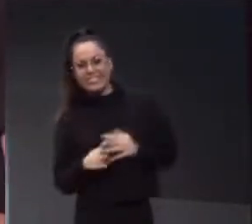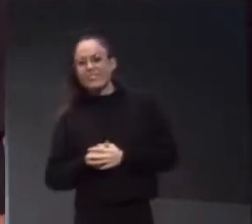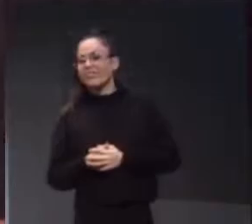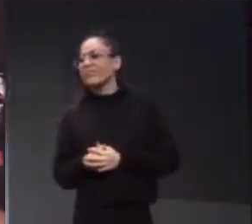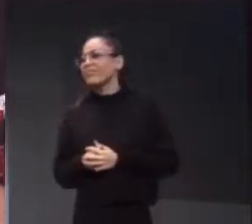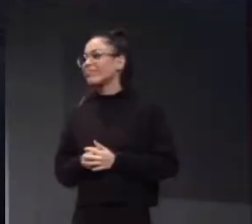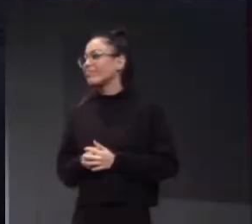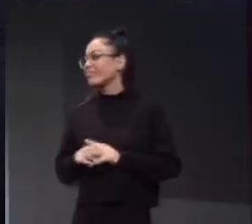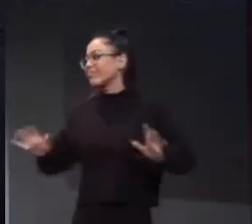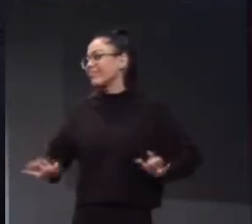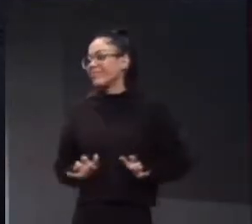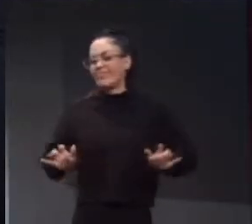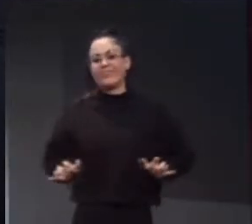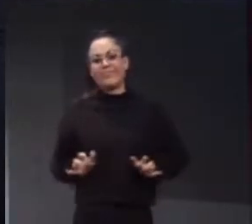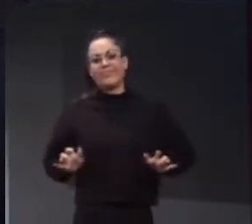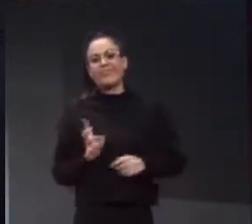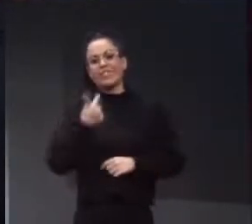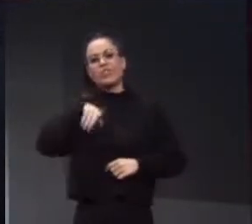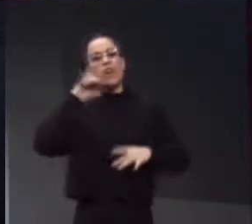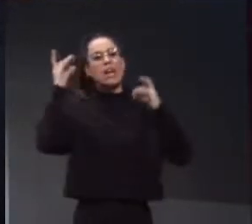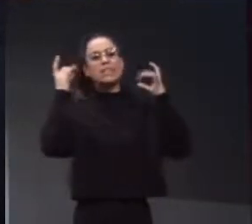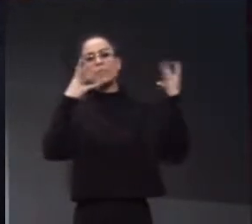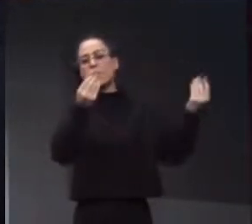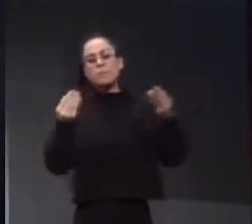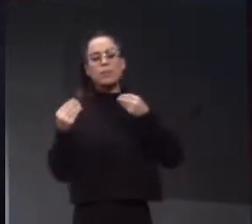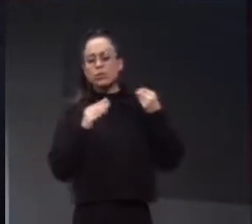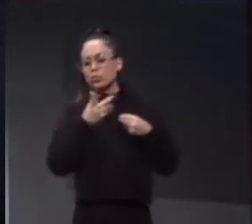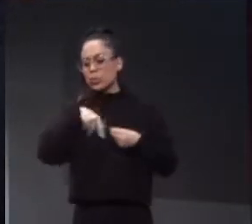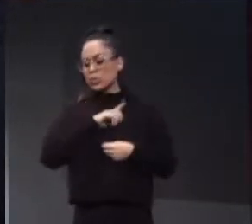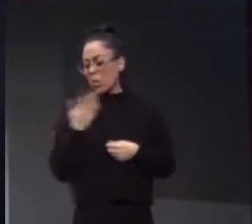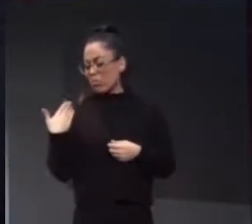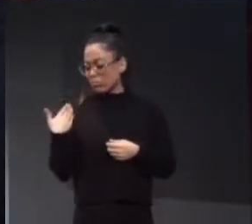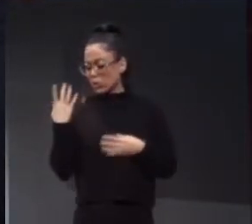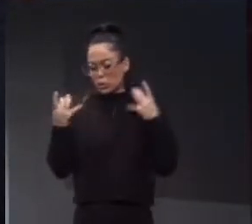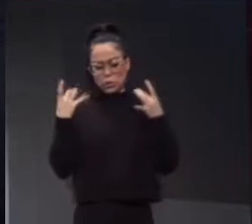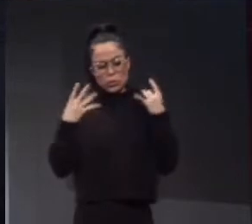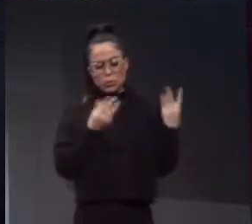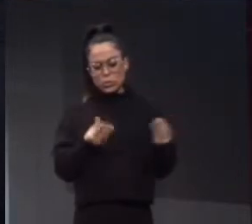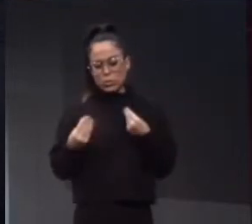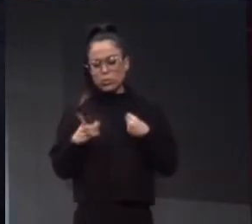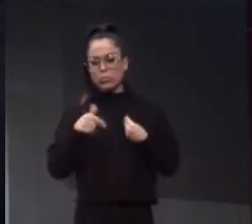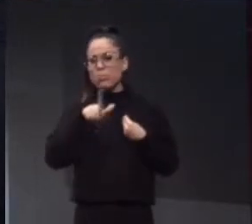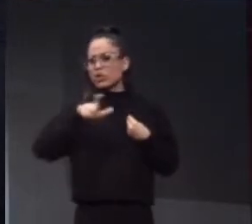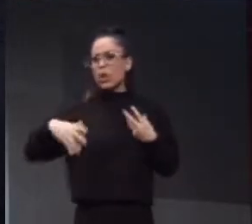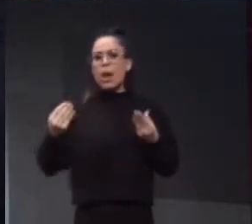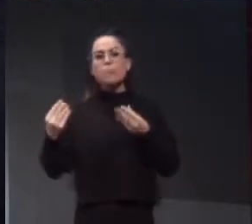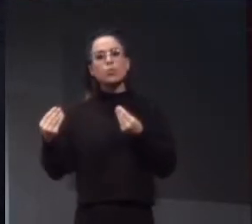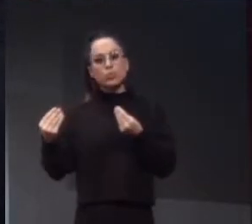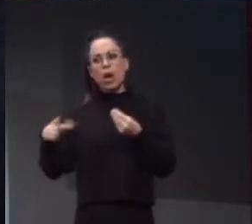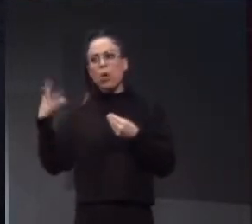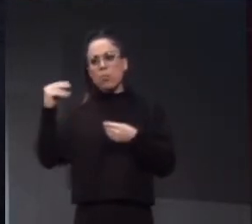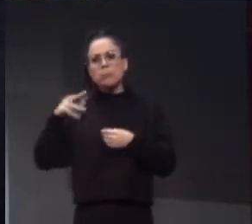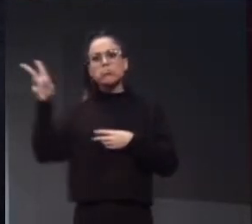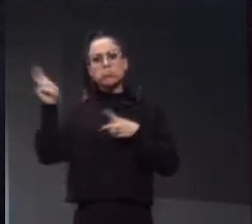también con muchas actividades que hemos hecho últimamente ha aparecido mucha mucha gente relativamente joven